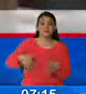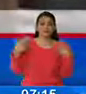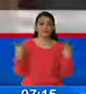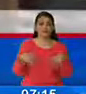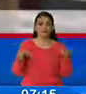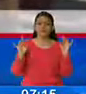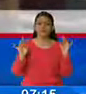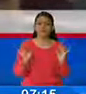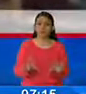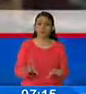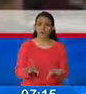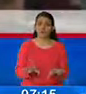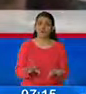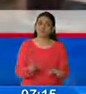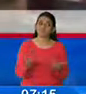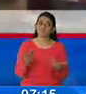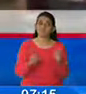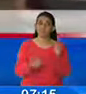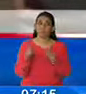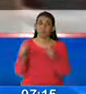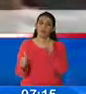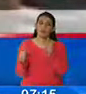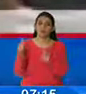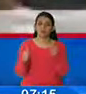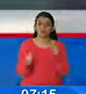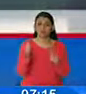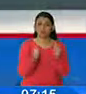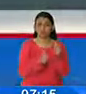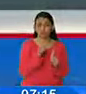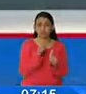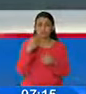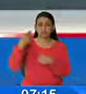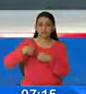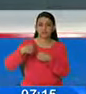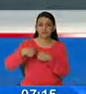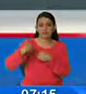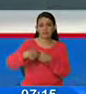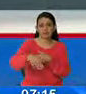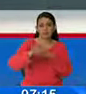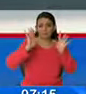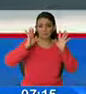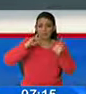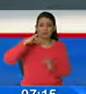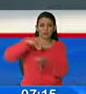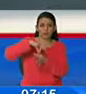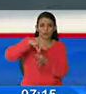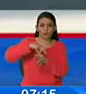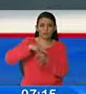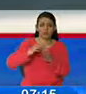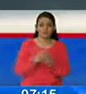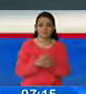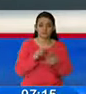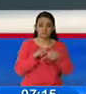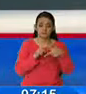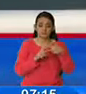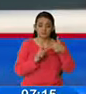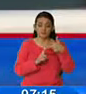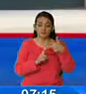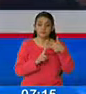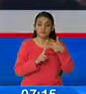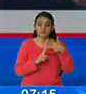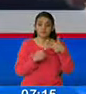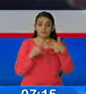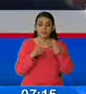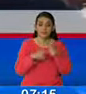del filtro entre las muchas opciones de candidaturas que se presentan en una contienda electoral. En 3 de las elecciones, desde el retorno a